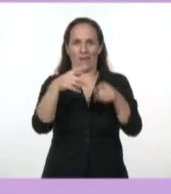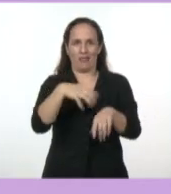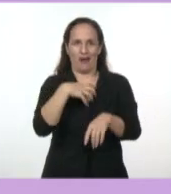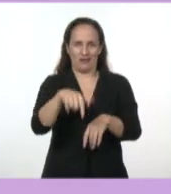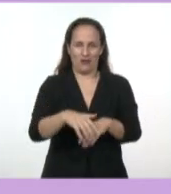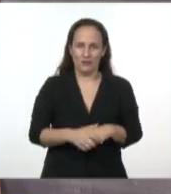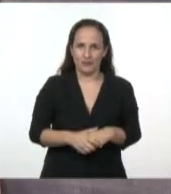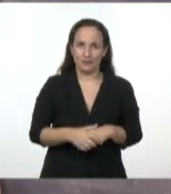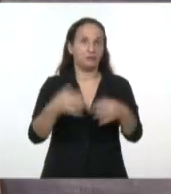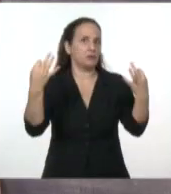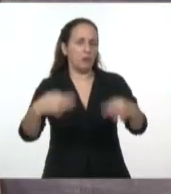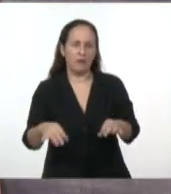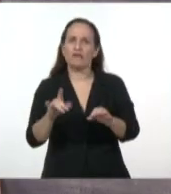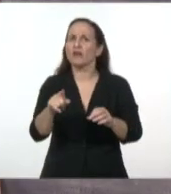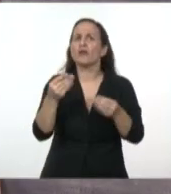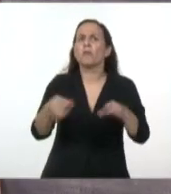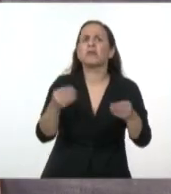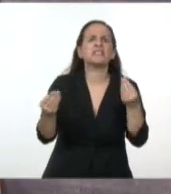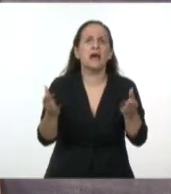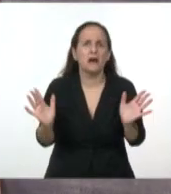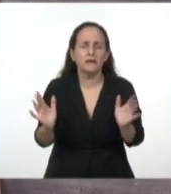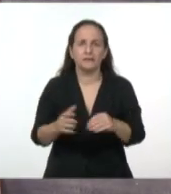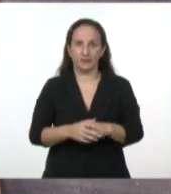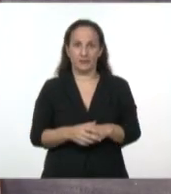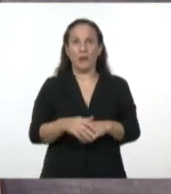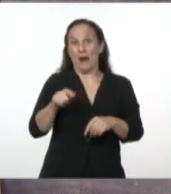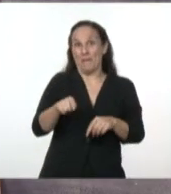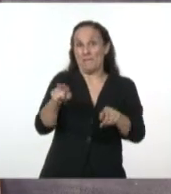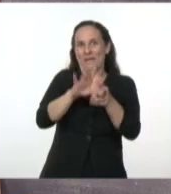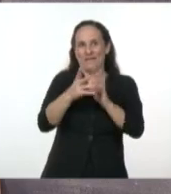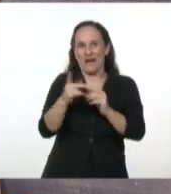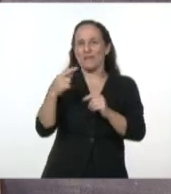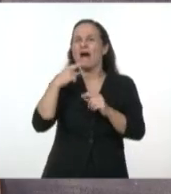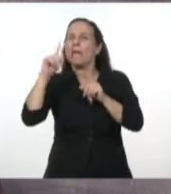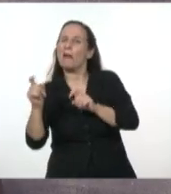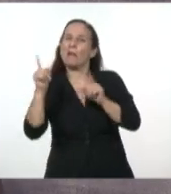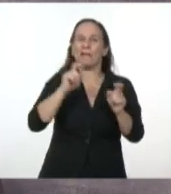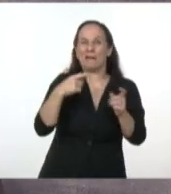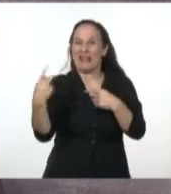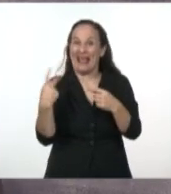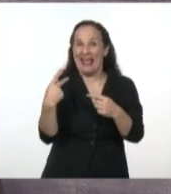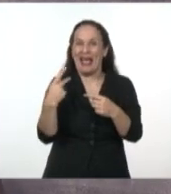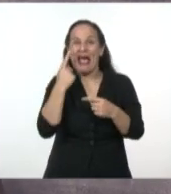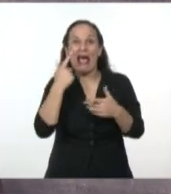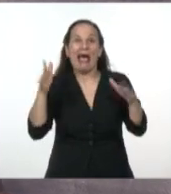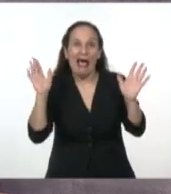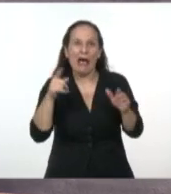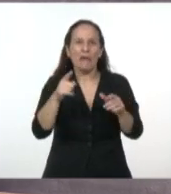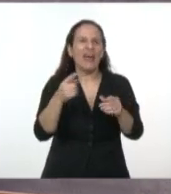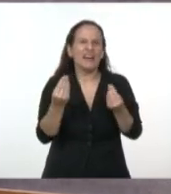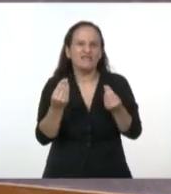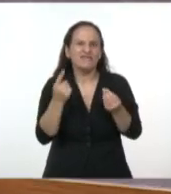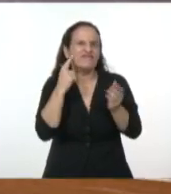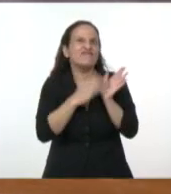cómo empezamos? Bueno, vamos a retomar esta actividad que hicimos nosotras de preguntarnos cuál era la mascota ideal para ver qué tiene de argumentación, no